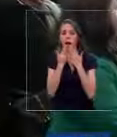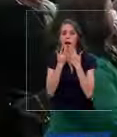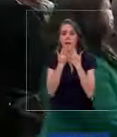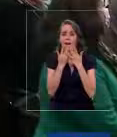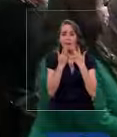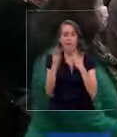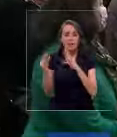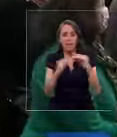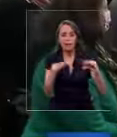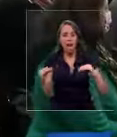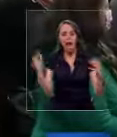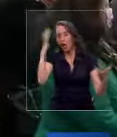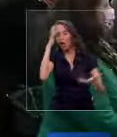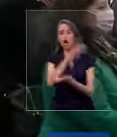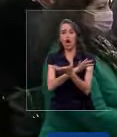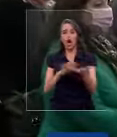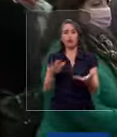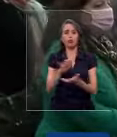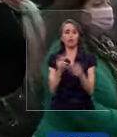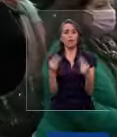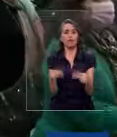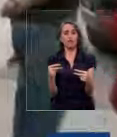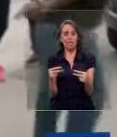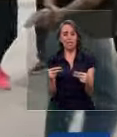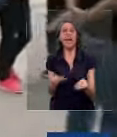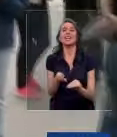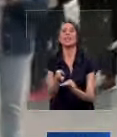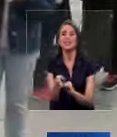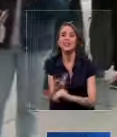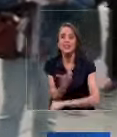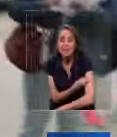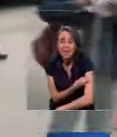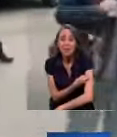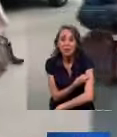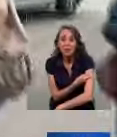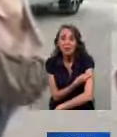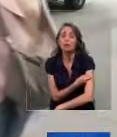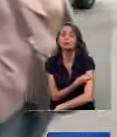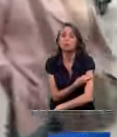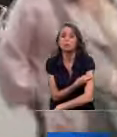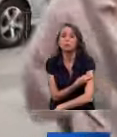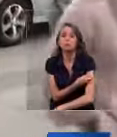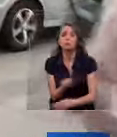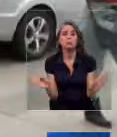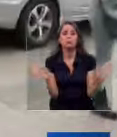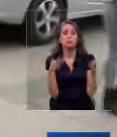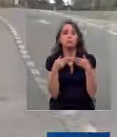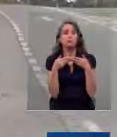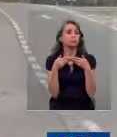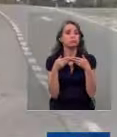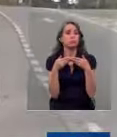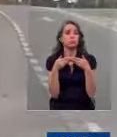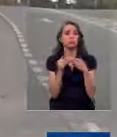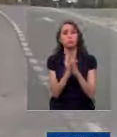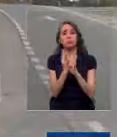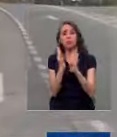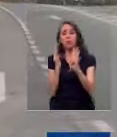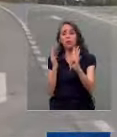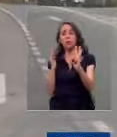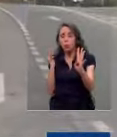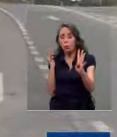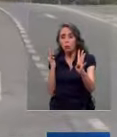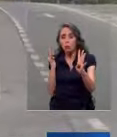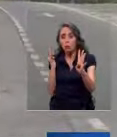todo era confusión en viña del mar llegaron a vacunarse sin embargo se encontraron con puertas cerradas y una extensa fila